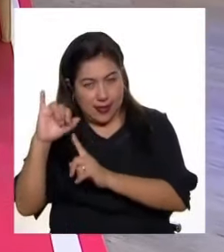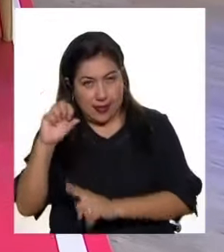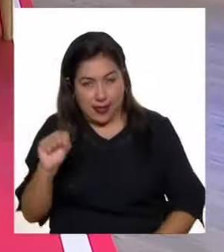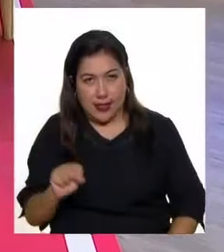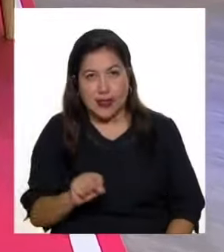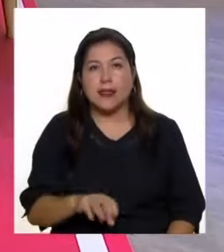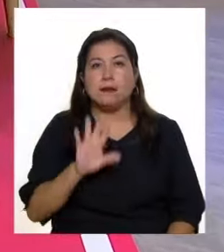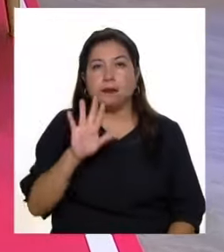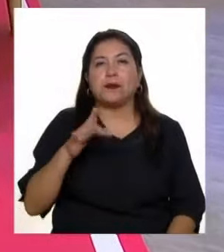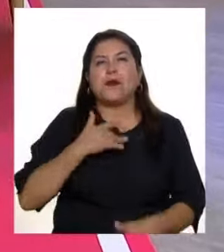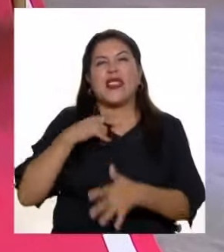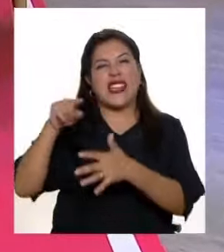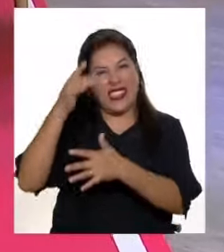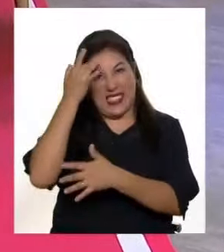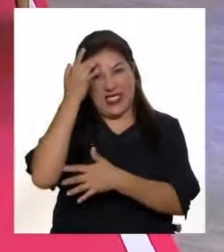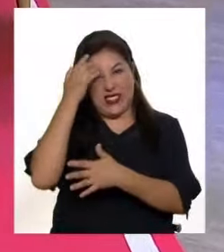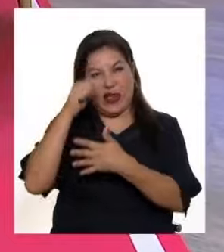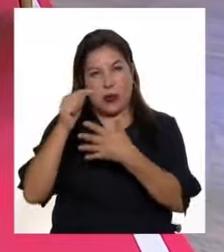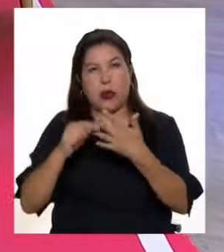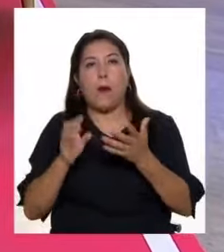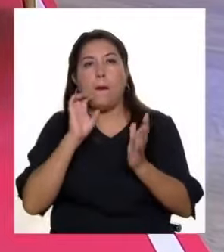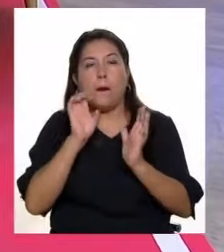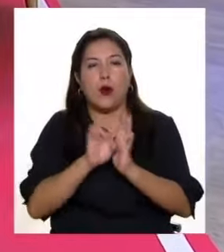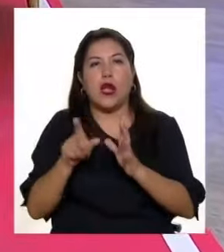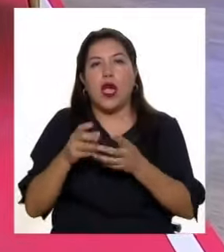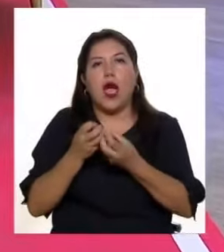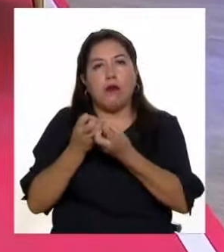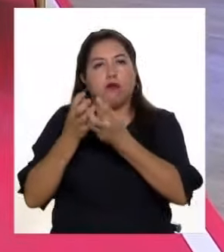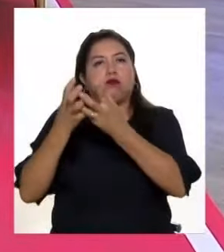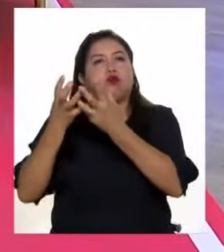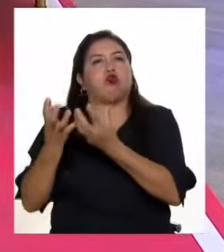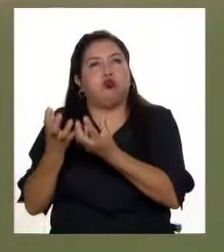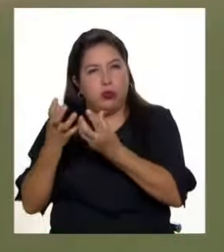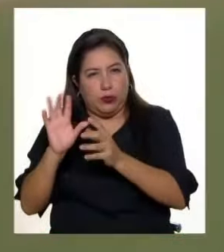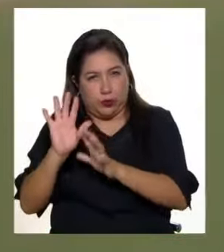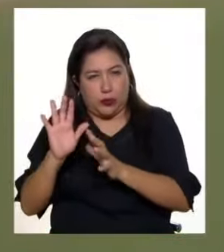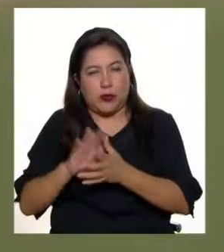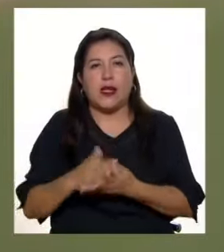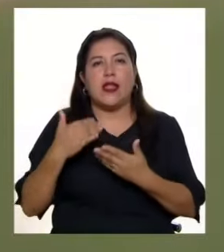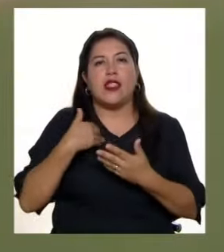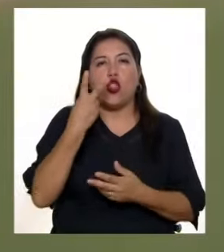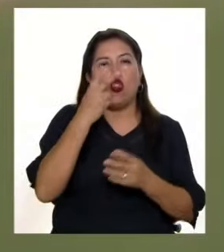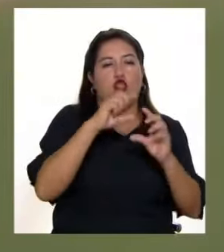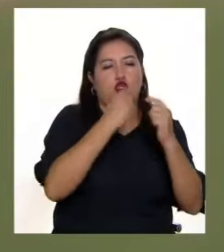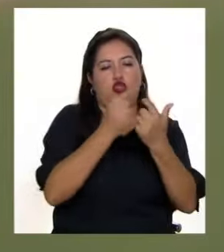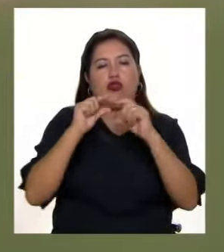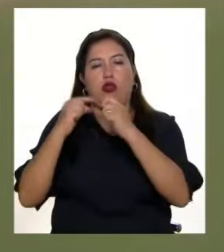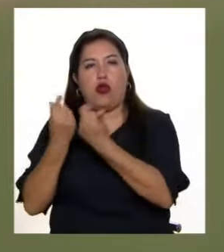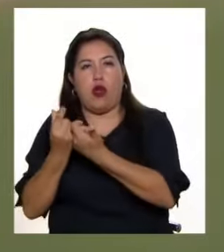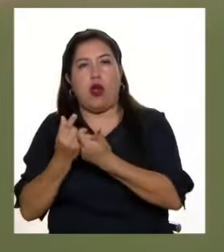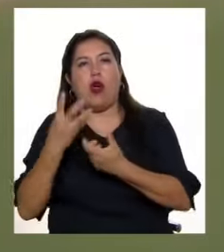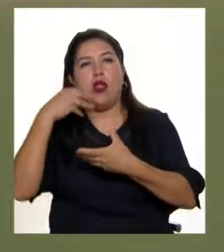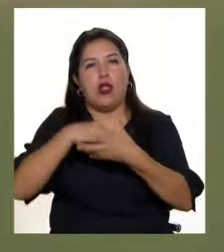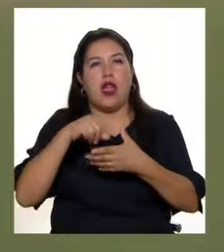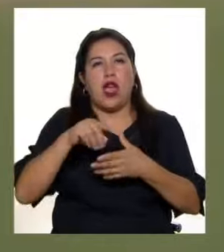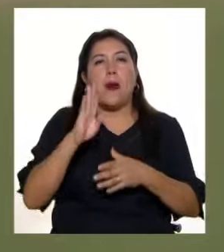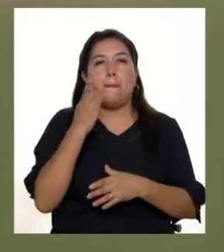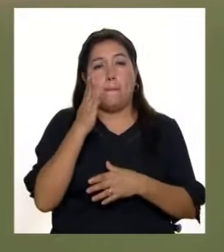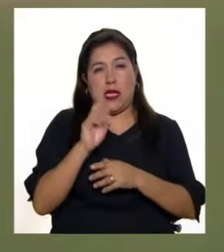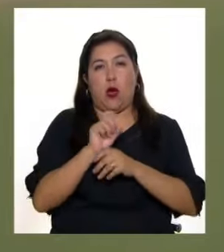con la prostatitis, con la inflamación prostática, son los síntomas inflamatorios. Hay dos grupos de síntomas en la parte de urología, en la parte